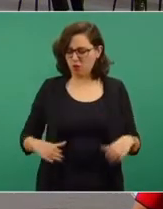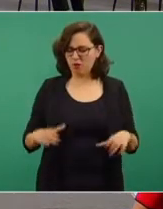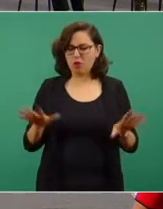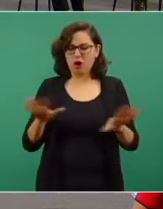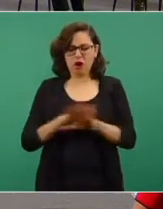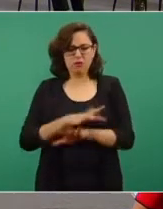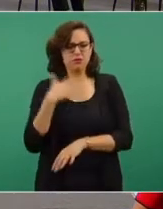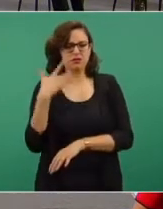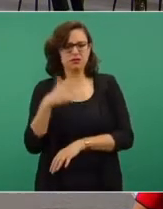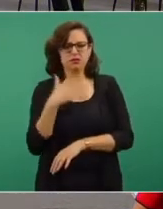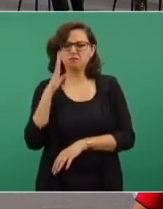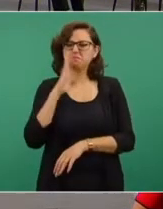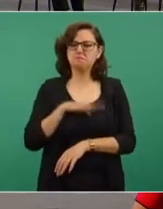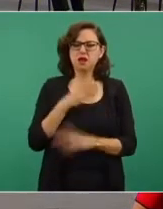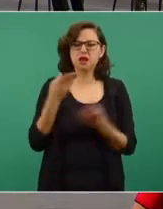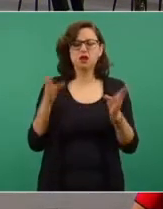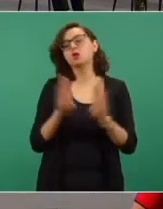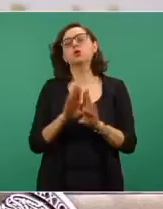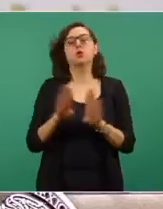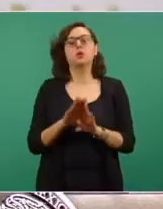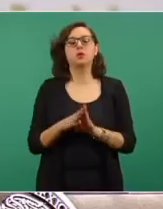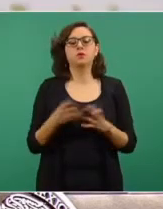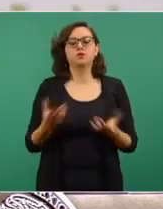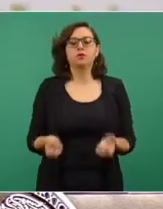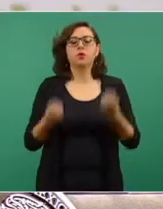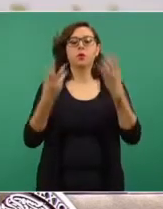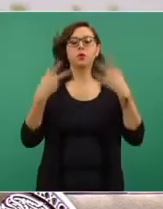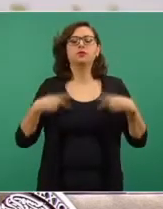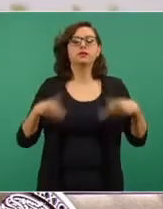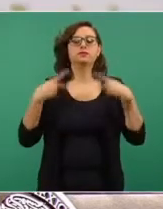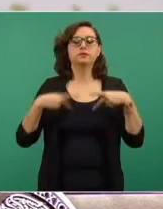el porcentaje, que es 0.2% por cada